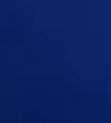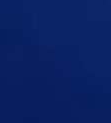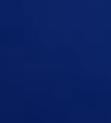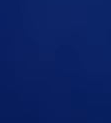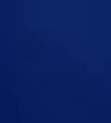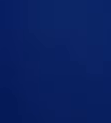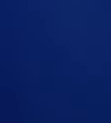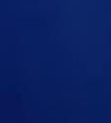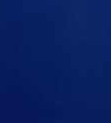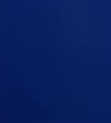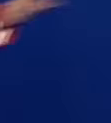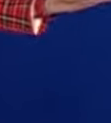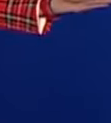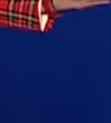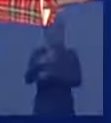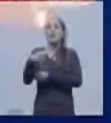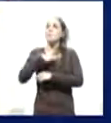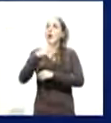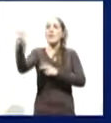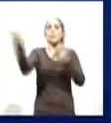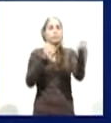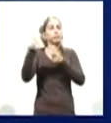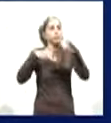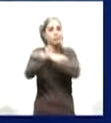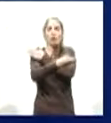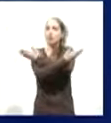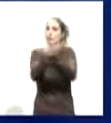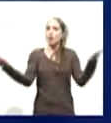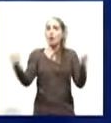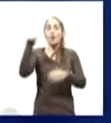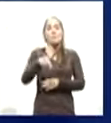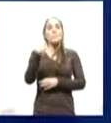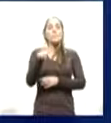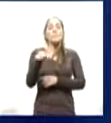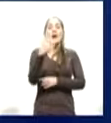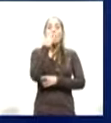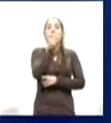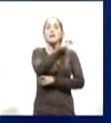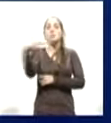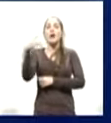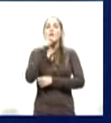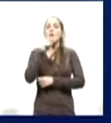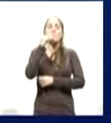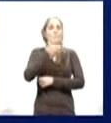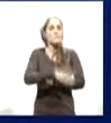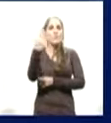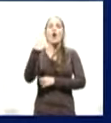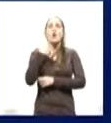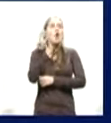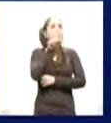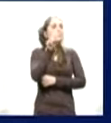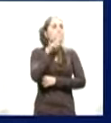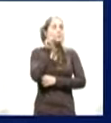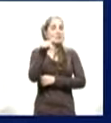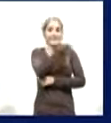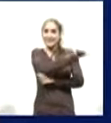saben, cabemos todos. Un carnaval este que está teniendo un resultado espectacular, lo he estado viviendo durante toda esta